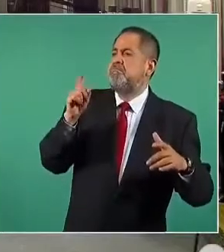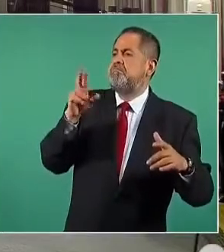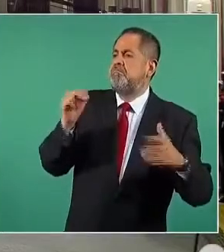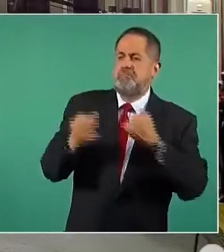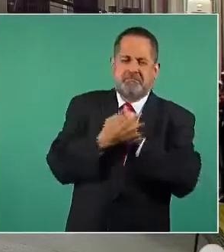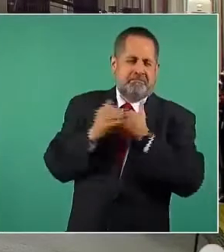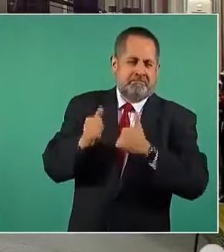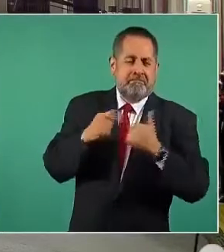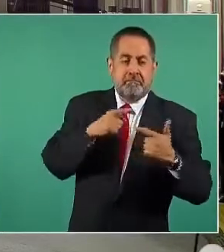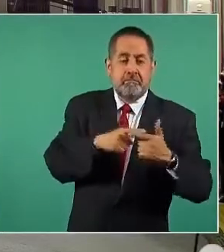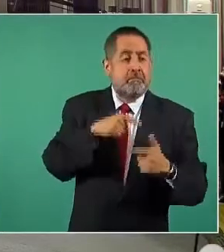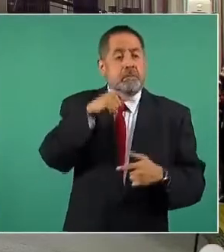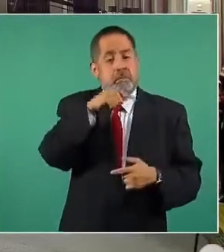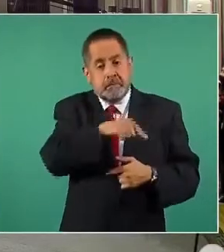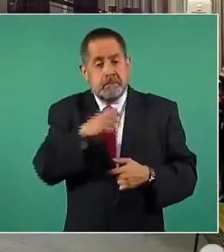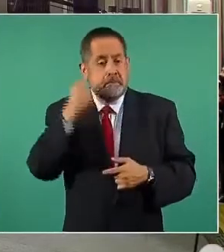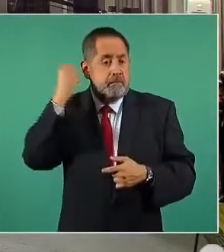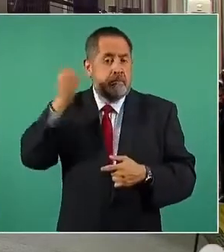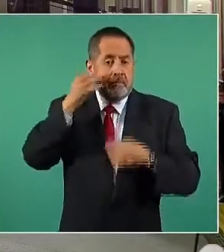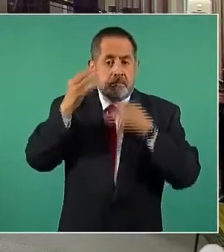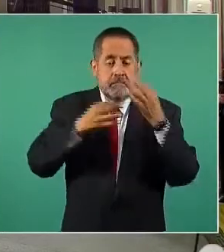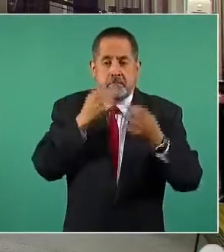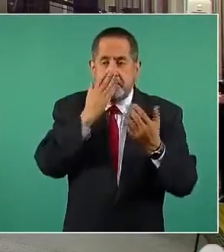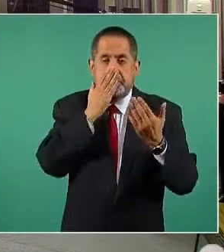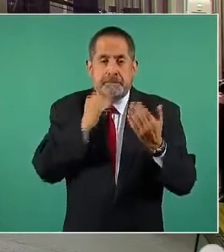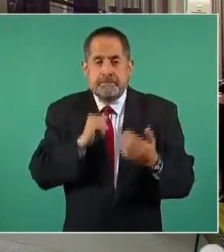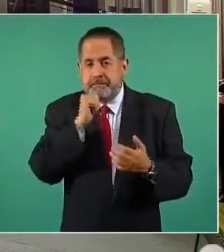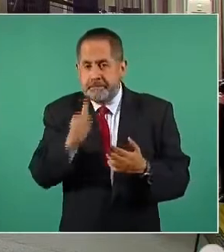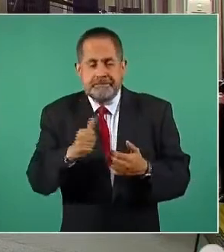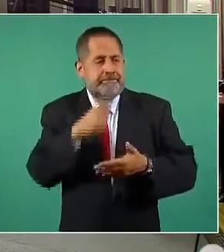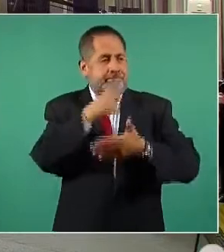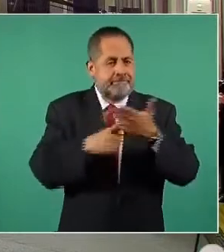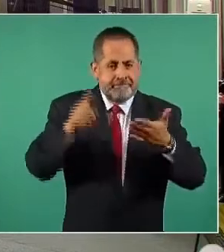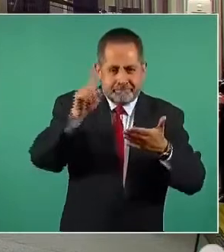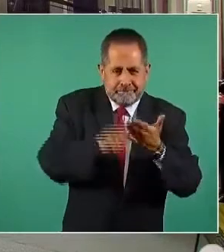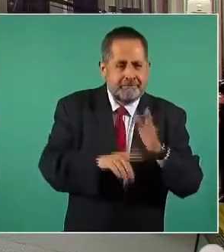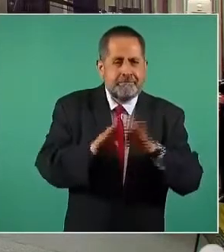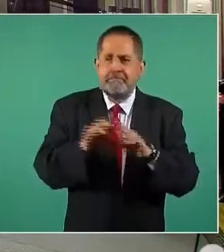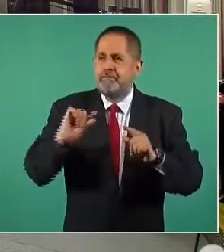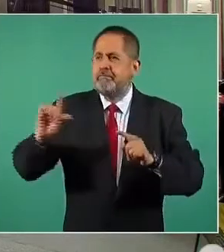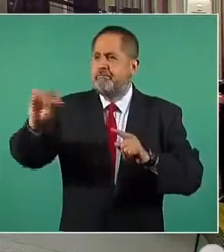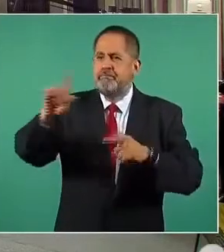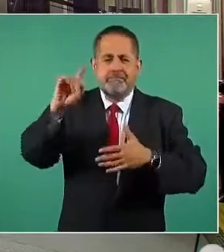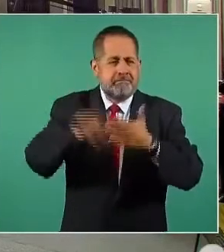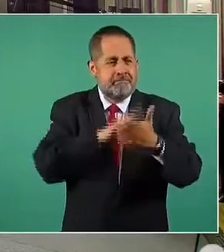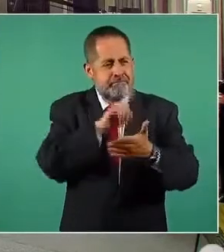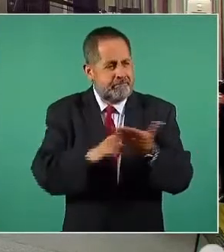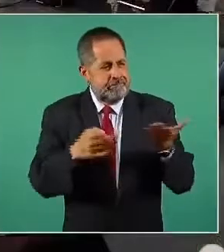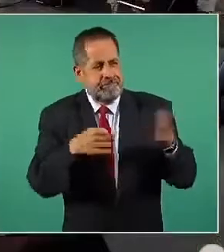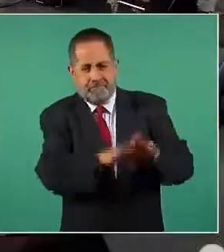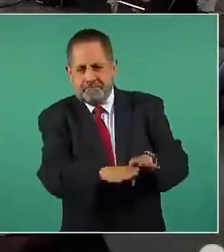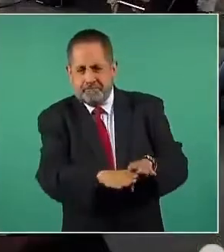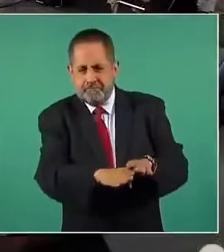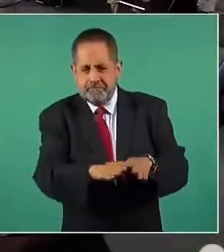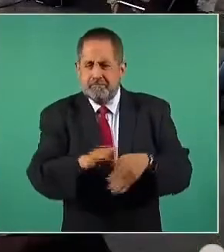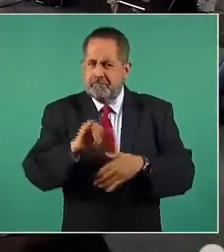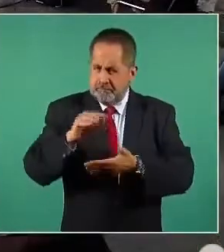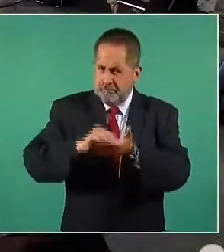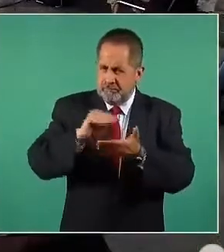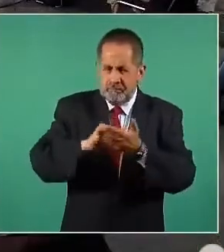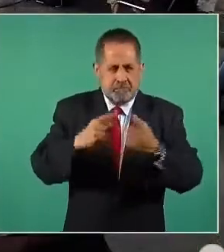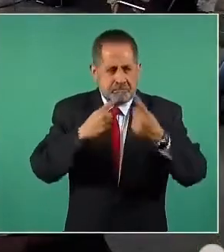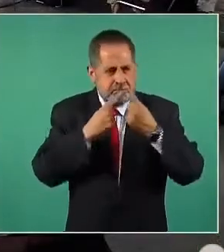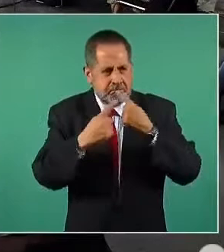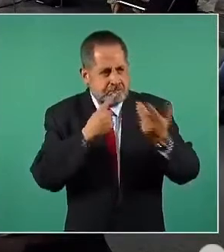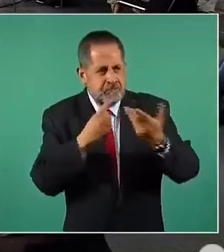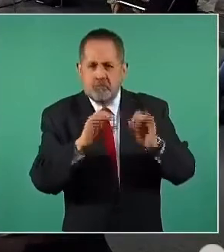este proyecto, iba a llevar a cabo un foro y no se llevó, cancelaron por las agendas de las diferentes autoridades. Saber si sí va a seguir siendo necesario el diálogo